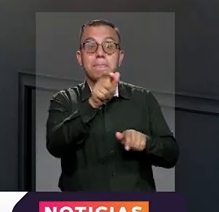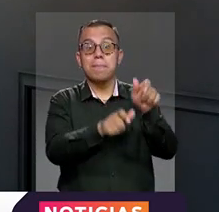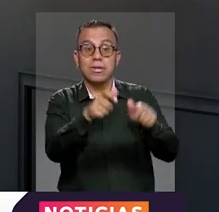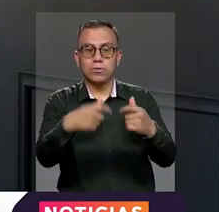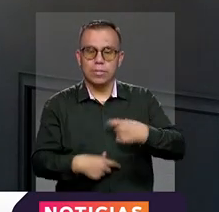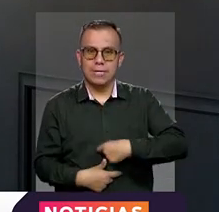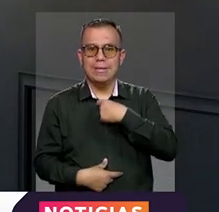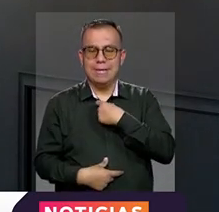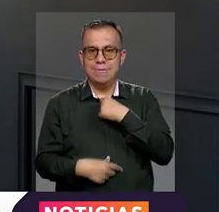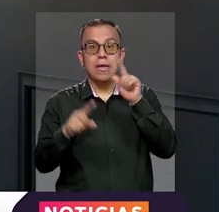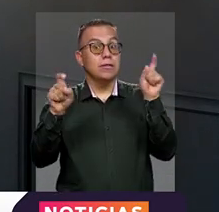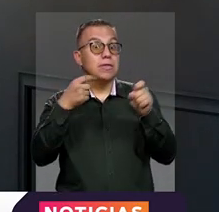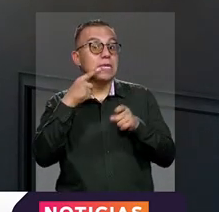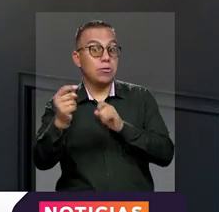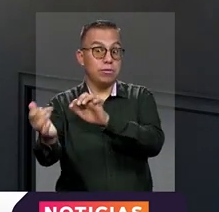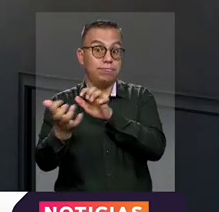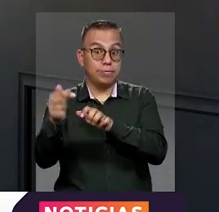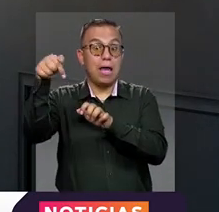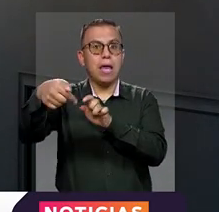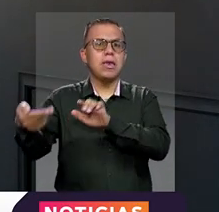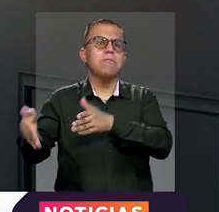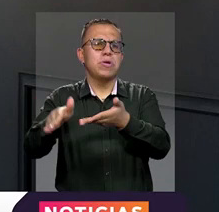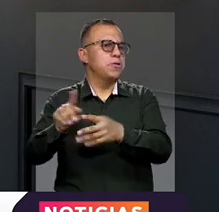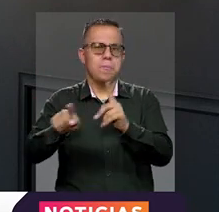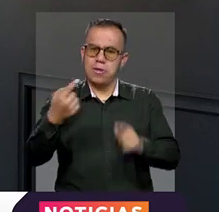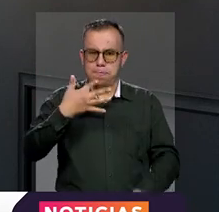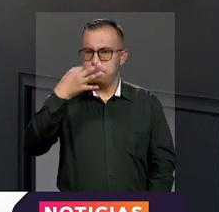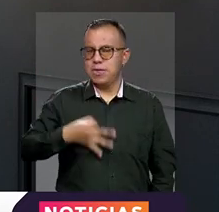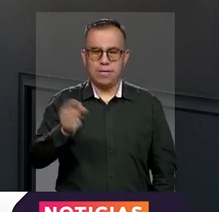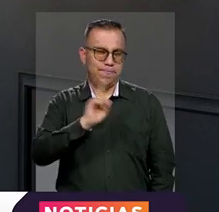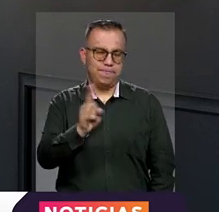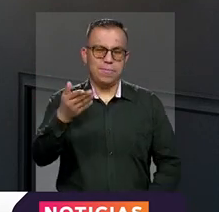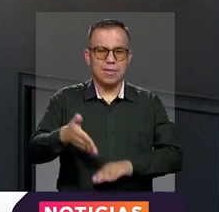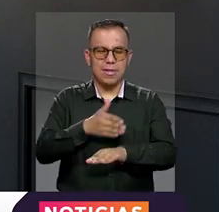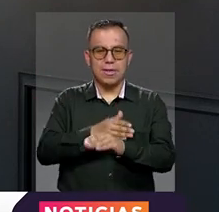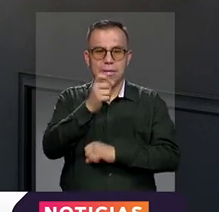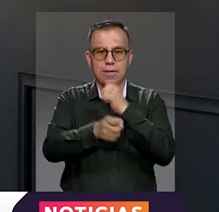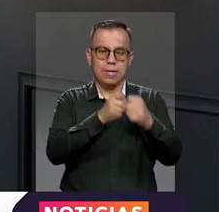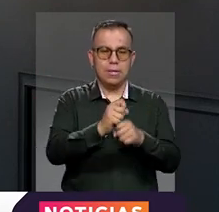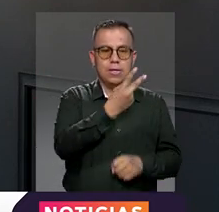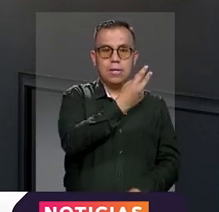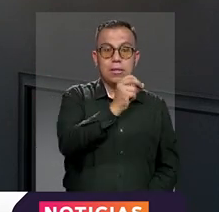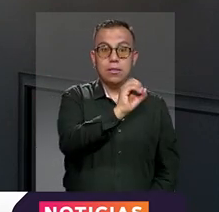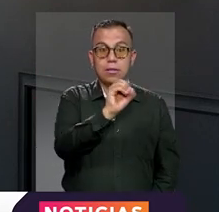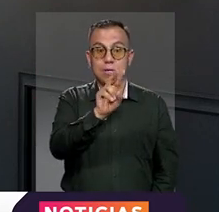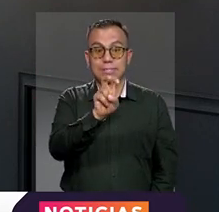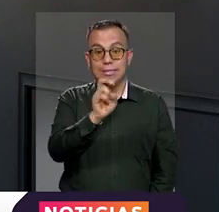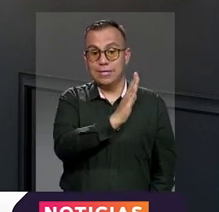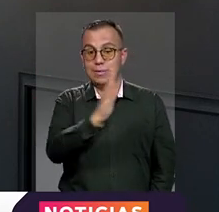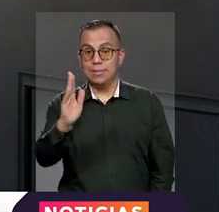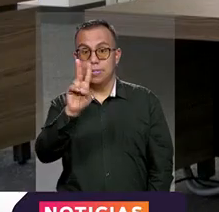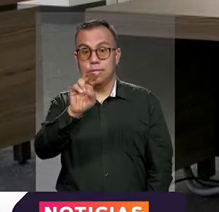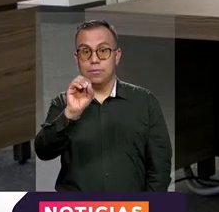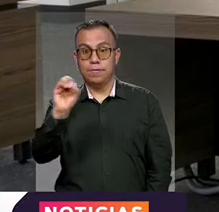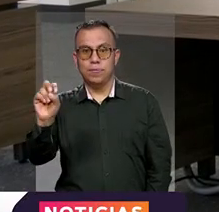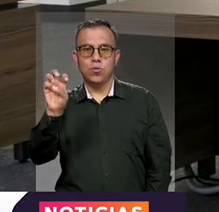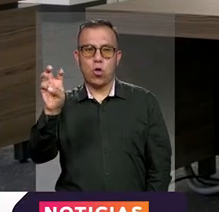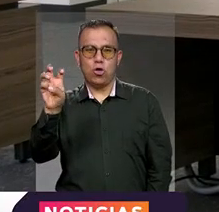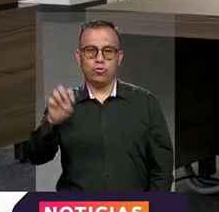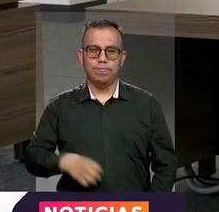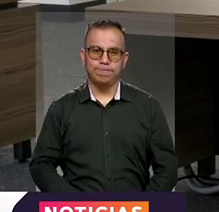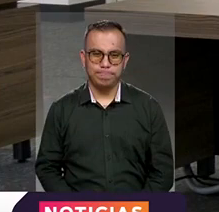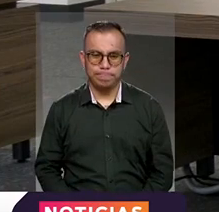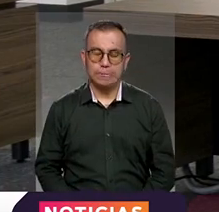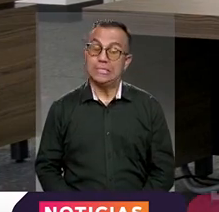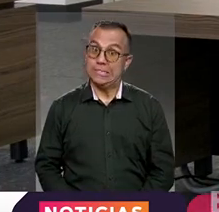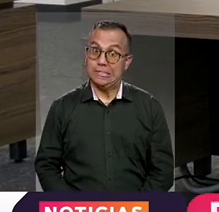presentados como bajas en combate. Los hechos ocurrieron en el Catatumbo entre el año 2007 y 2008. En